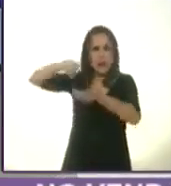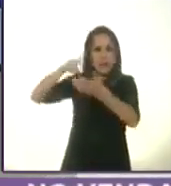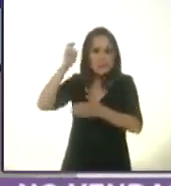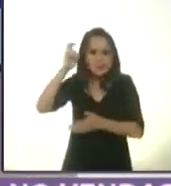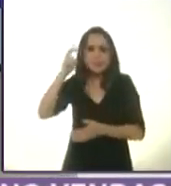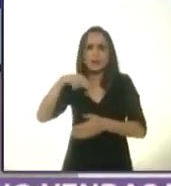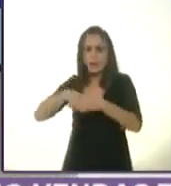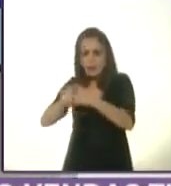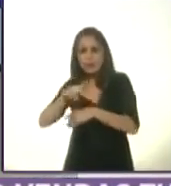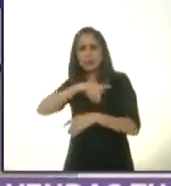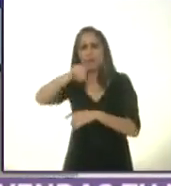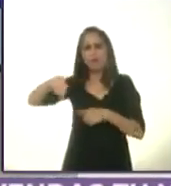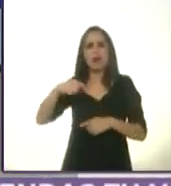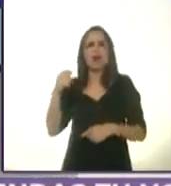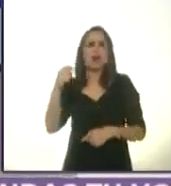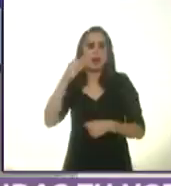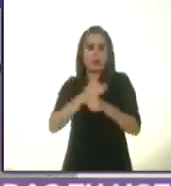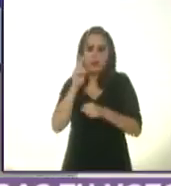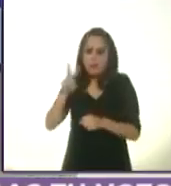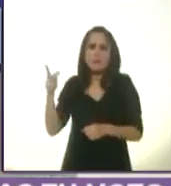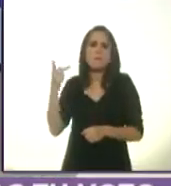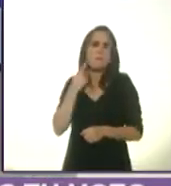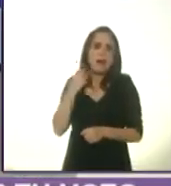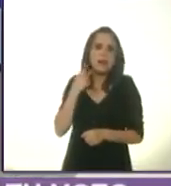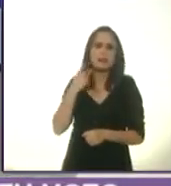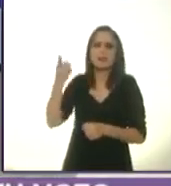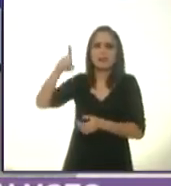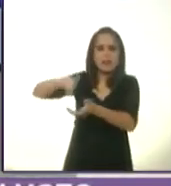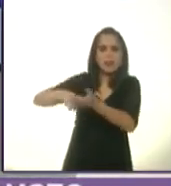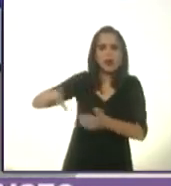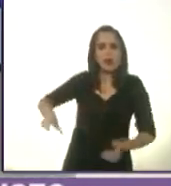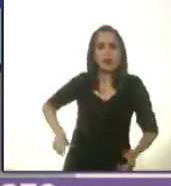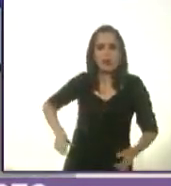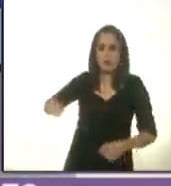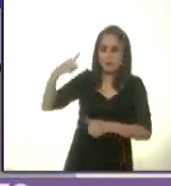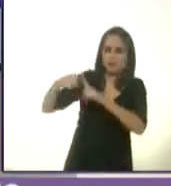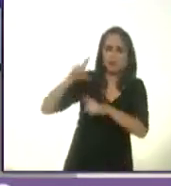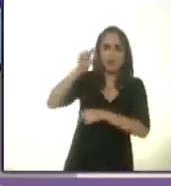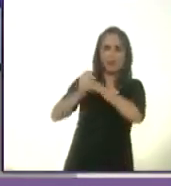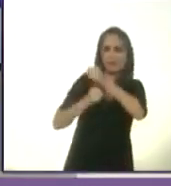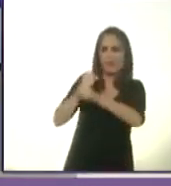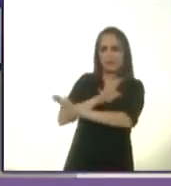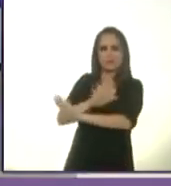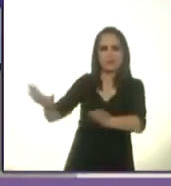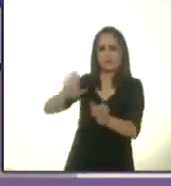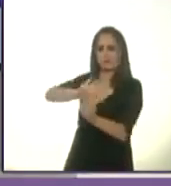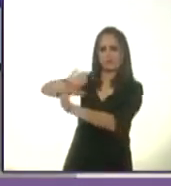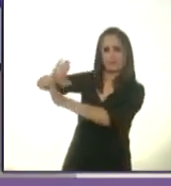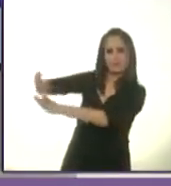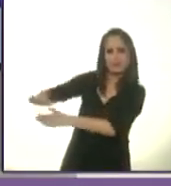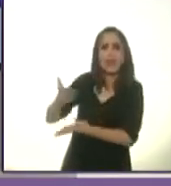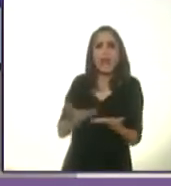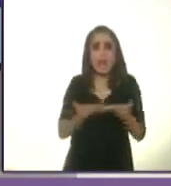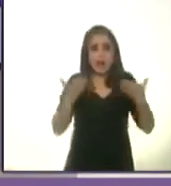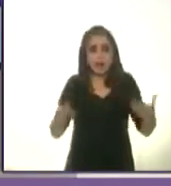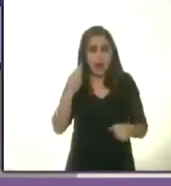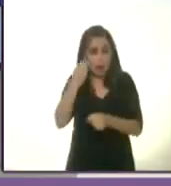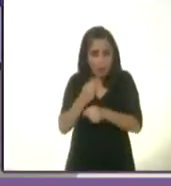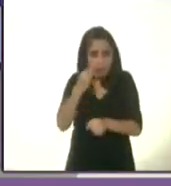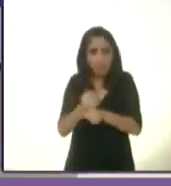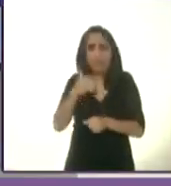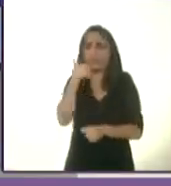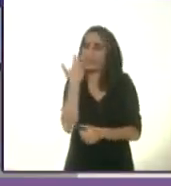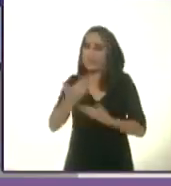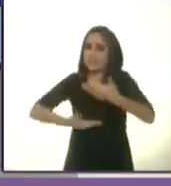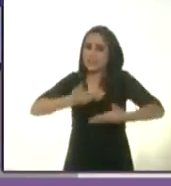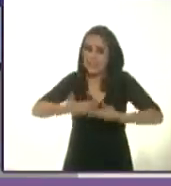acabar con el amiguismo político que hoy se da y se da en los gobiernos de los últimos 20 años y vamos a aplicar cabalmente todas las disposiciones de sirve